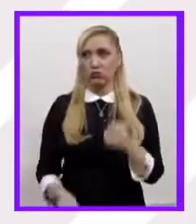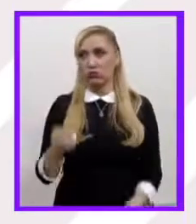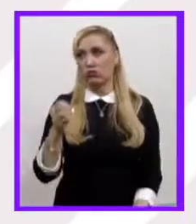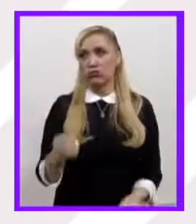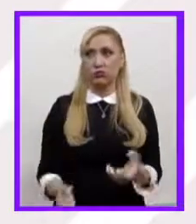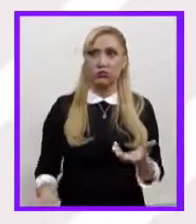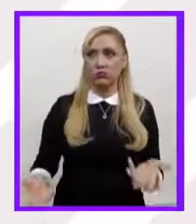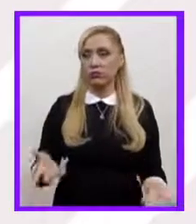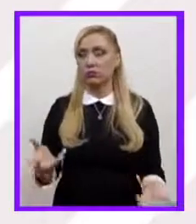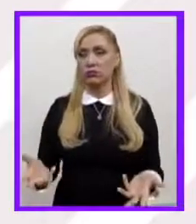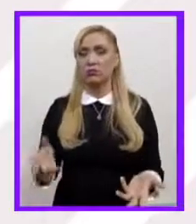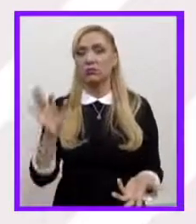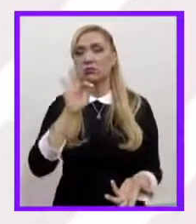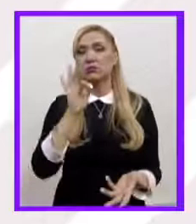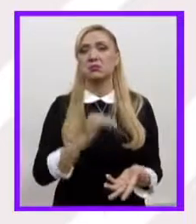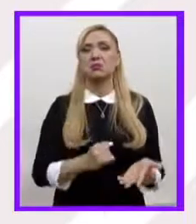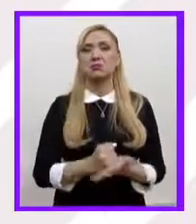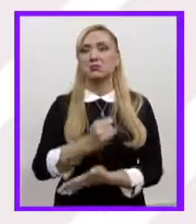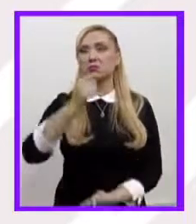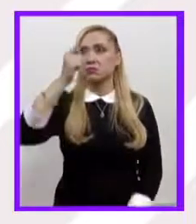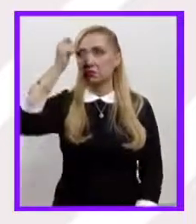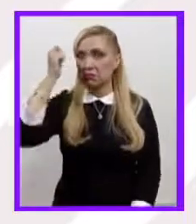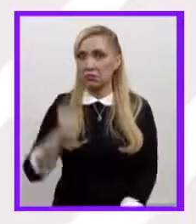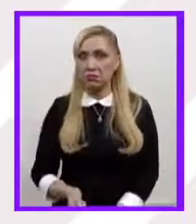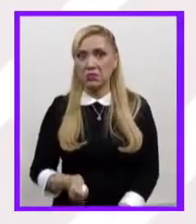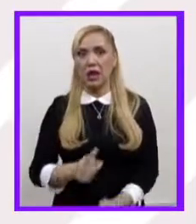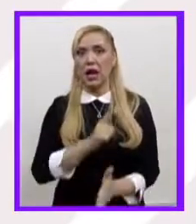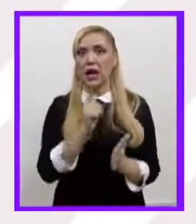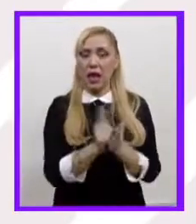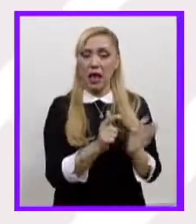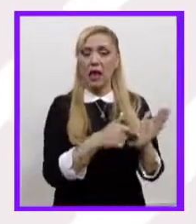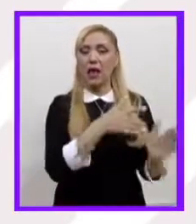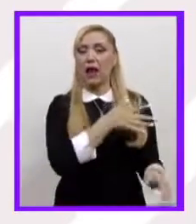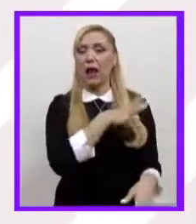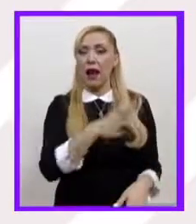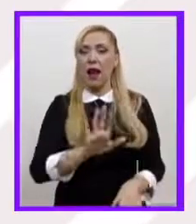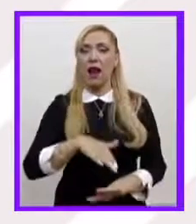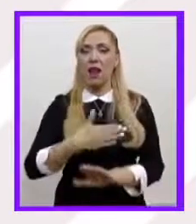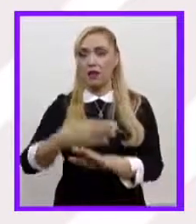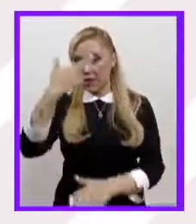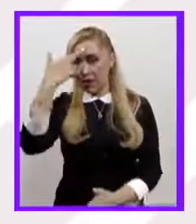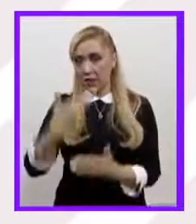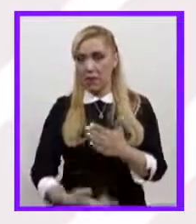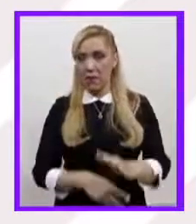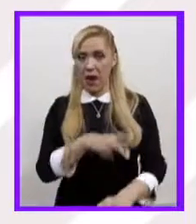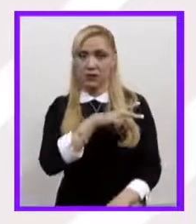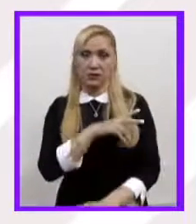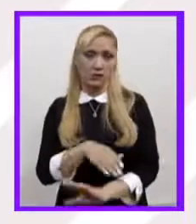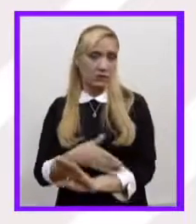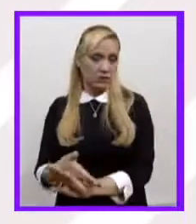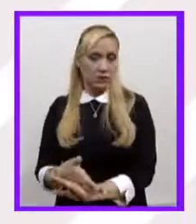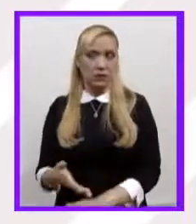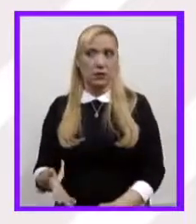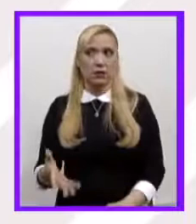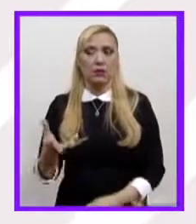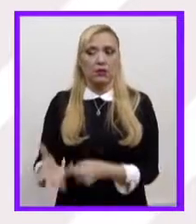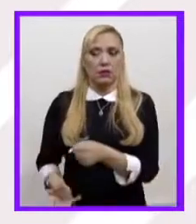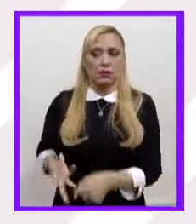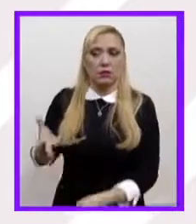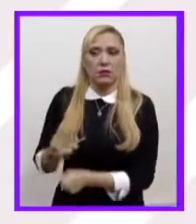se emitan sentencias, ¿no? De acuerdo a la Ley General de Víctimas, con todo lo que conocemos ahora con reparación integral del